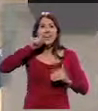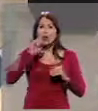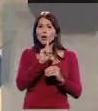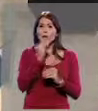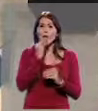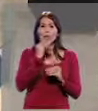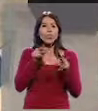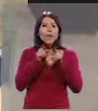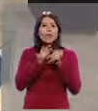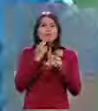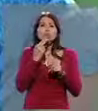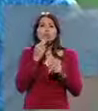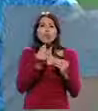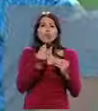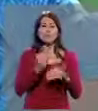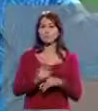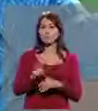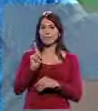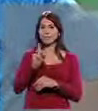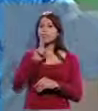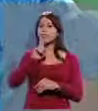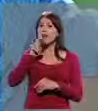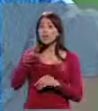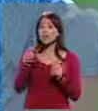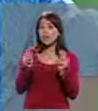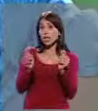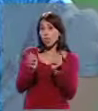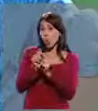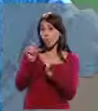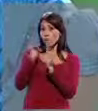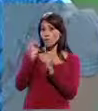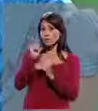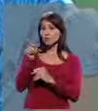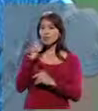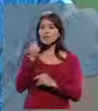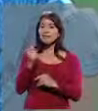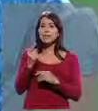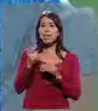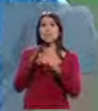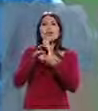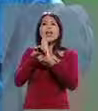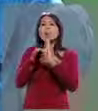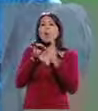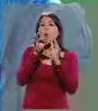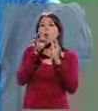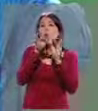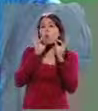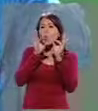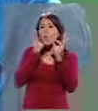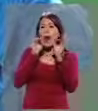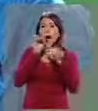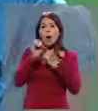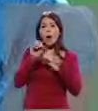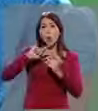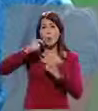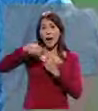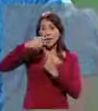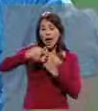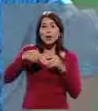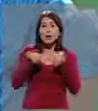mm realmente con con las frutas eh que usted menciona bueno la uva el banano por ejemplo que también